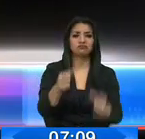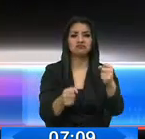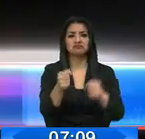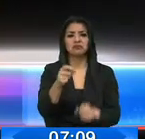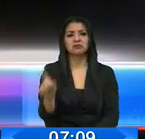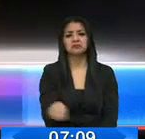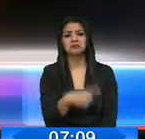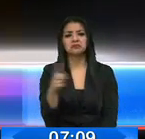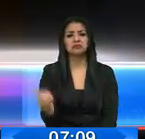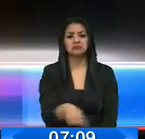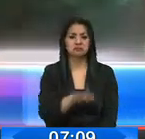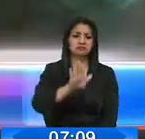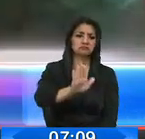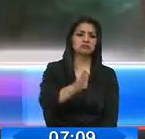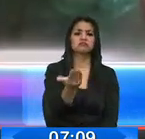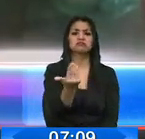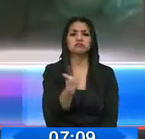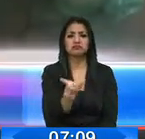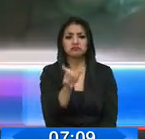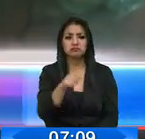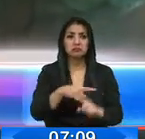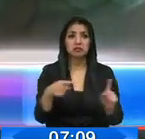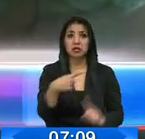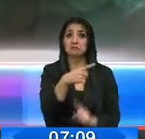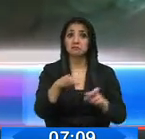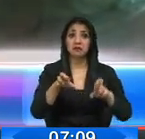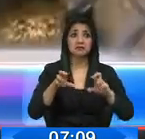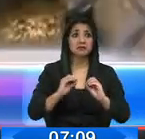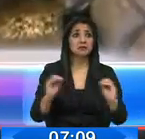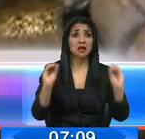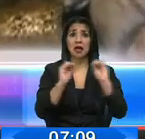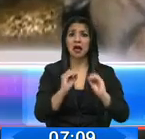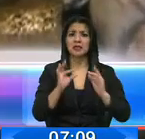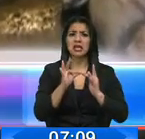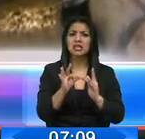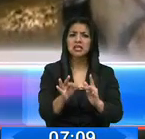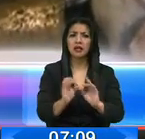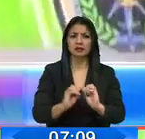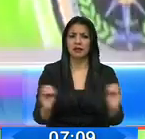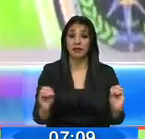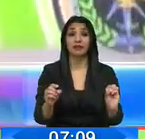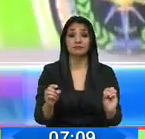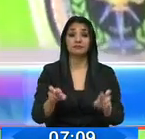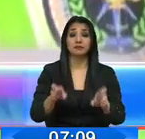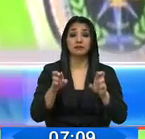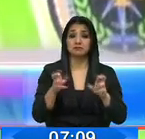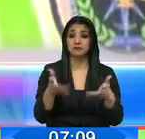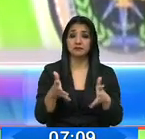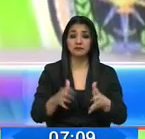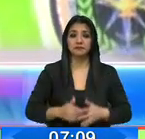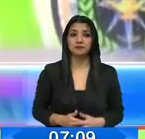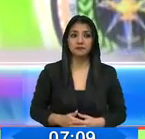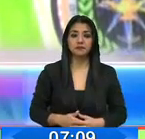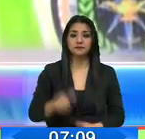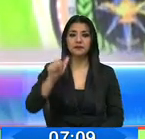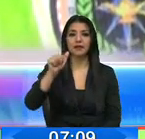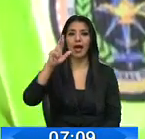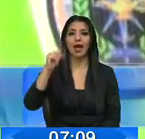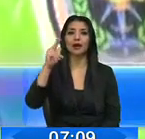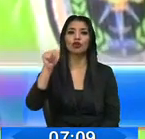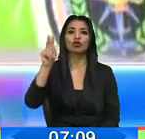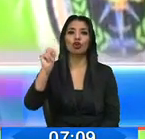orden, pero de lo que llevaban ningún permiso ni guía de remisión, es decir, una carga ilegal. De acuerdo a la información de Arcón,